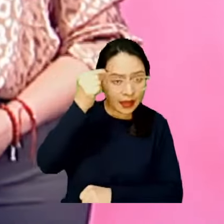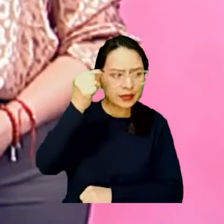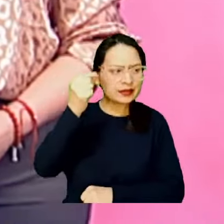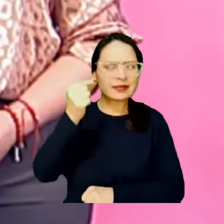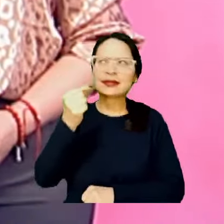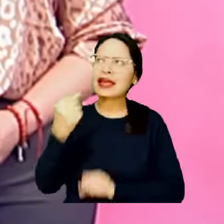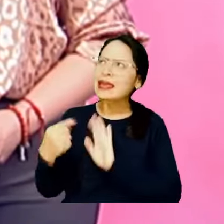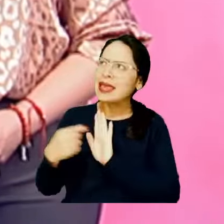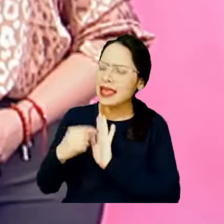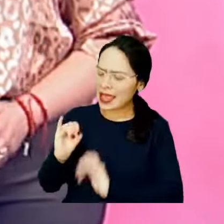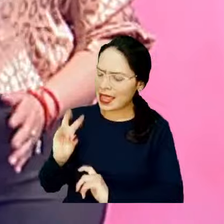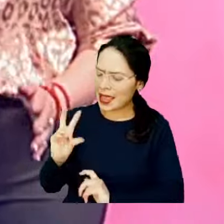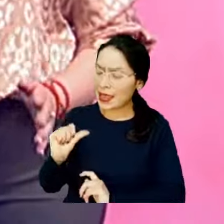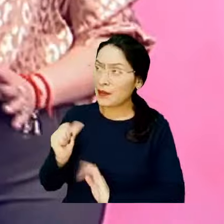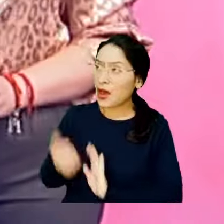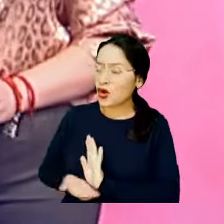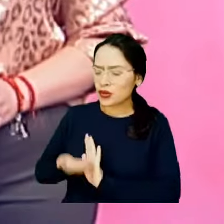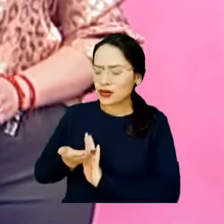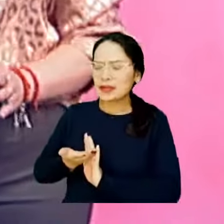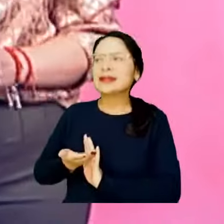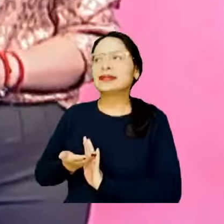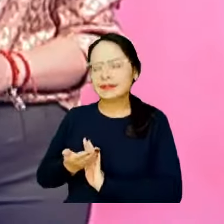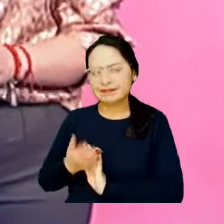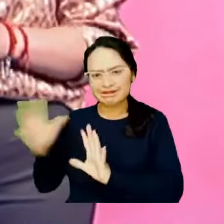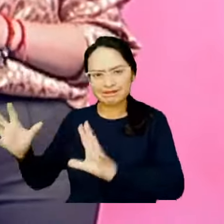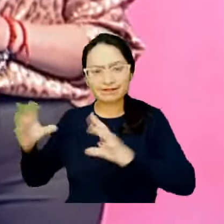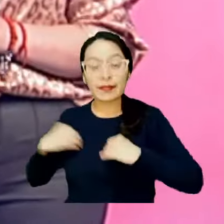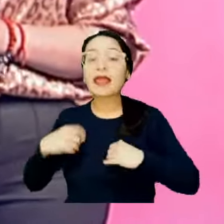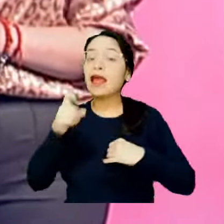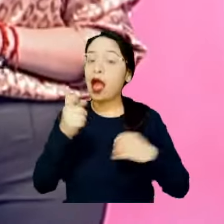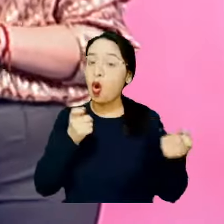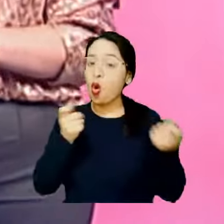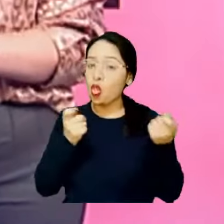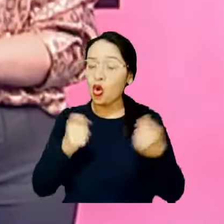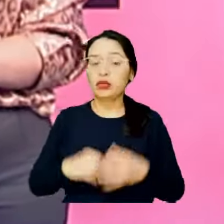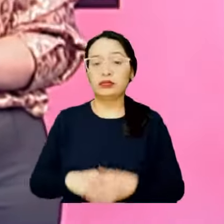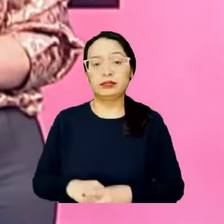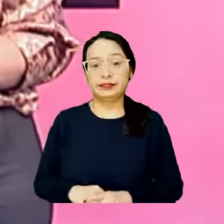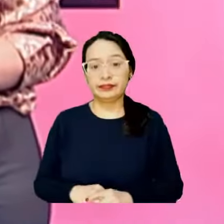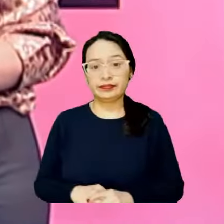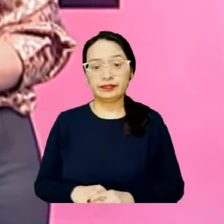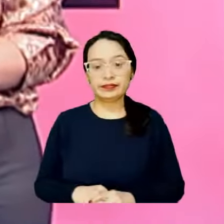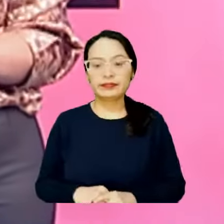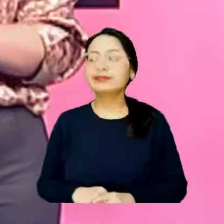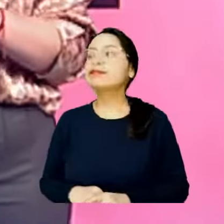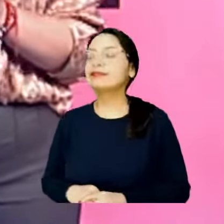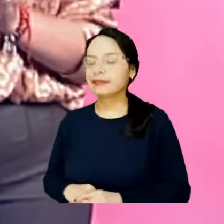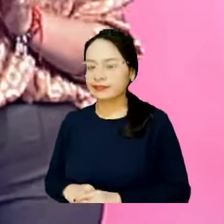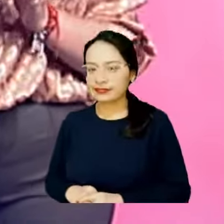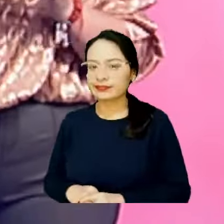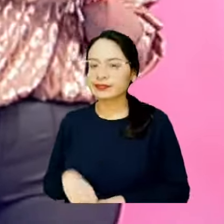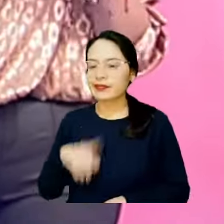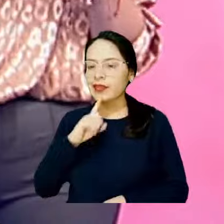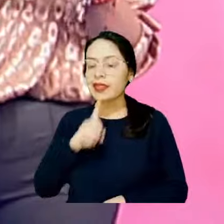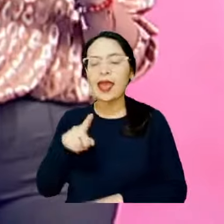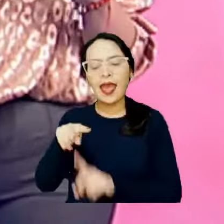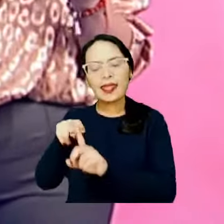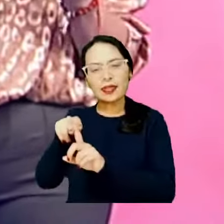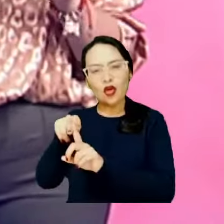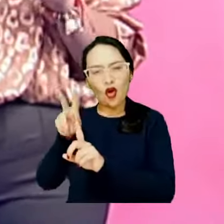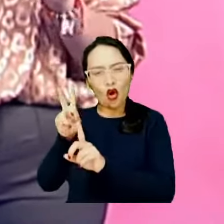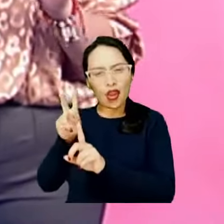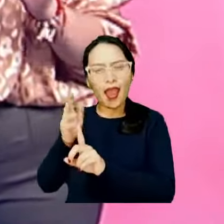pero hay que controlar los precios. Hay que controlar. Ayer nos hacían una observación durante la entrevista y nos citaban el tema de las gaseosas. Si una gaseosa cuesta o costaba,